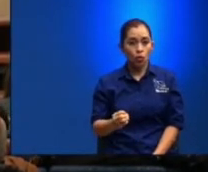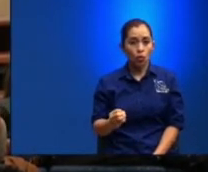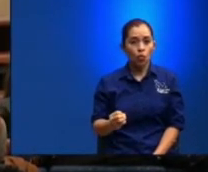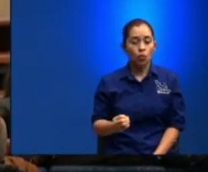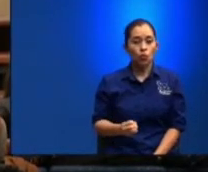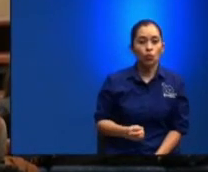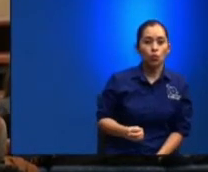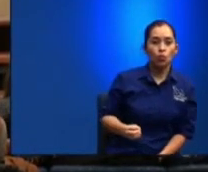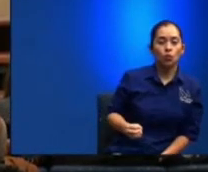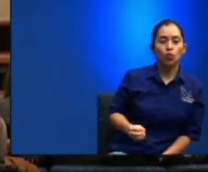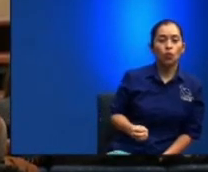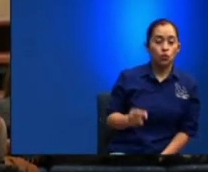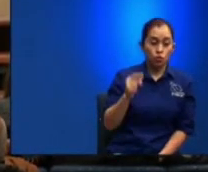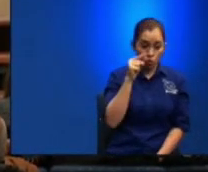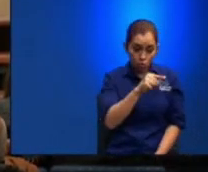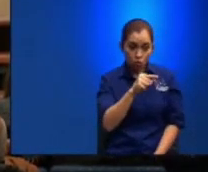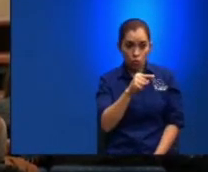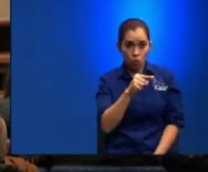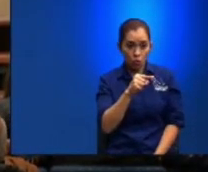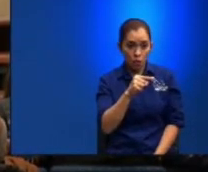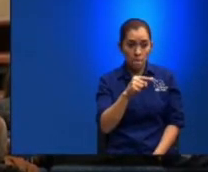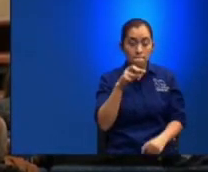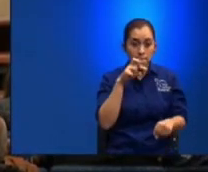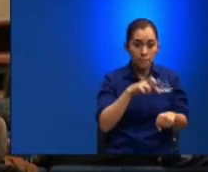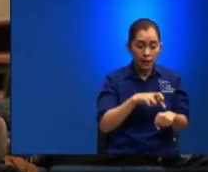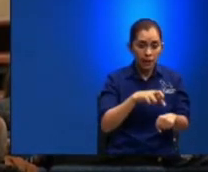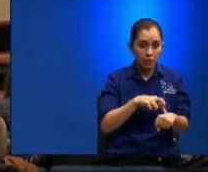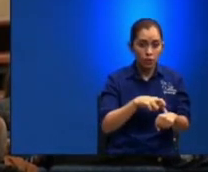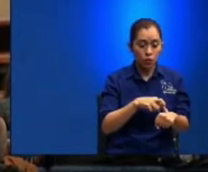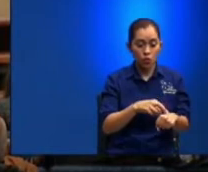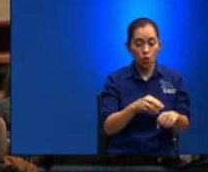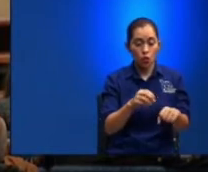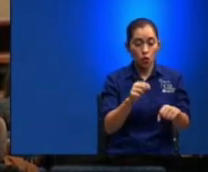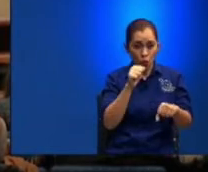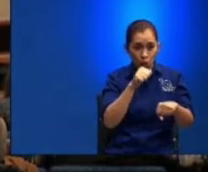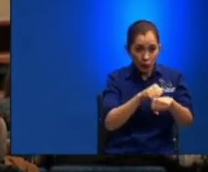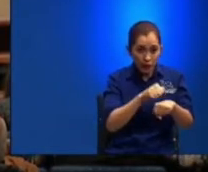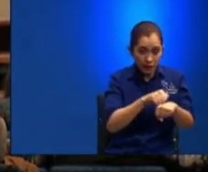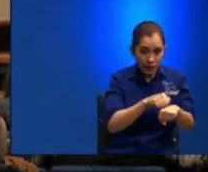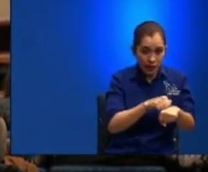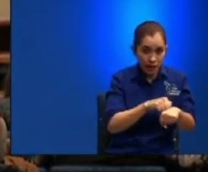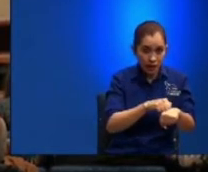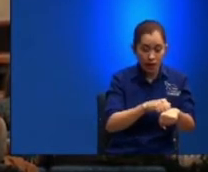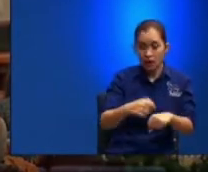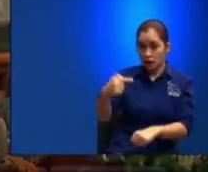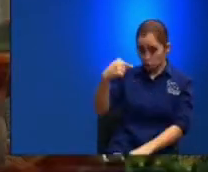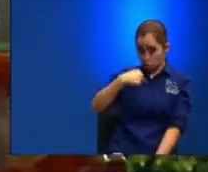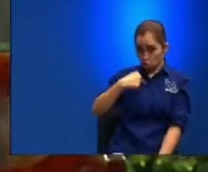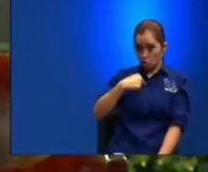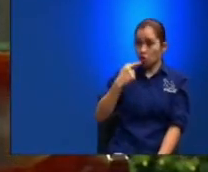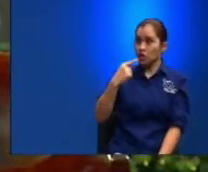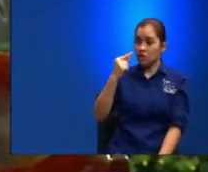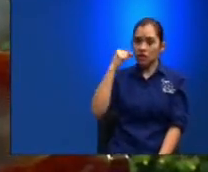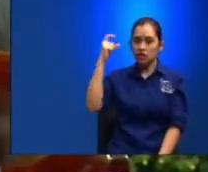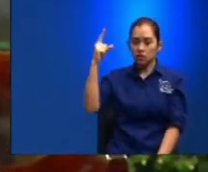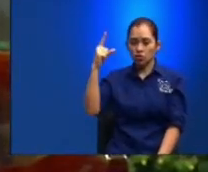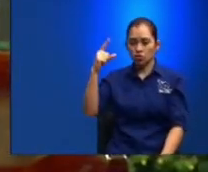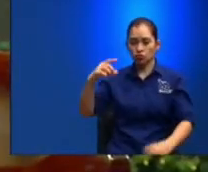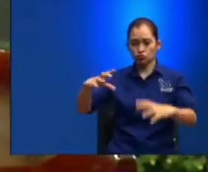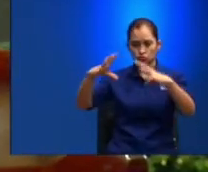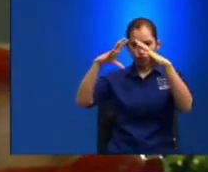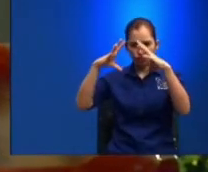eres una piedra yo soy una roca y sobre este rock edificaré